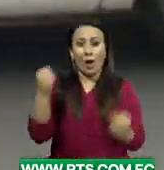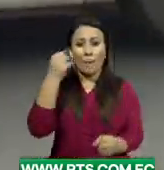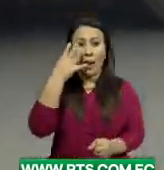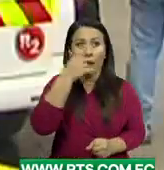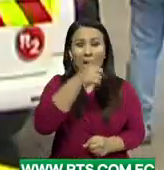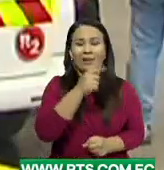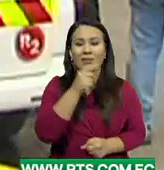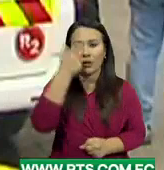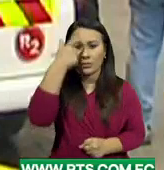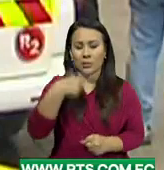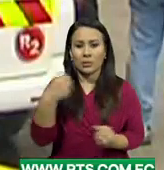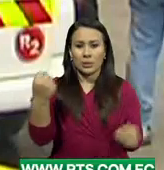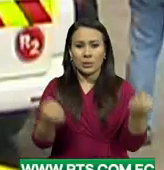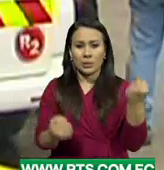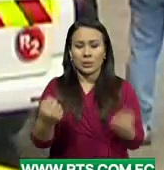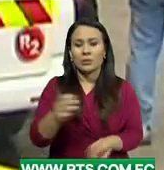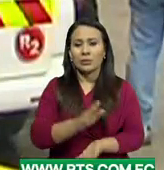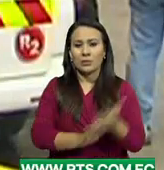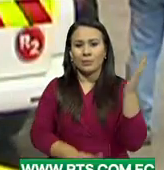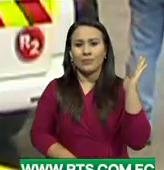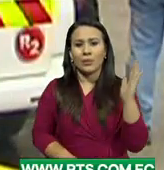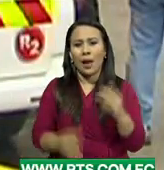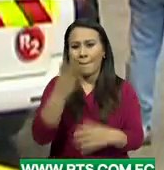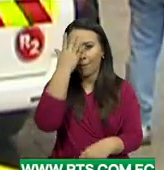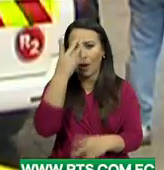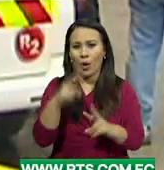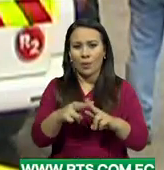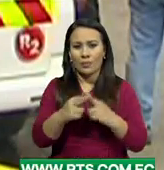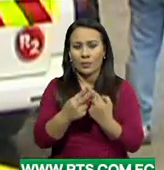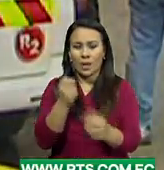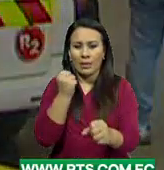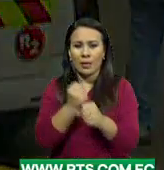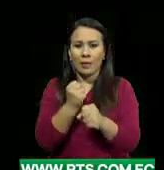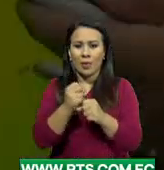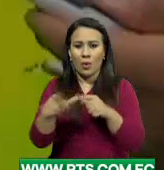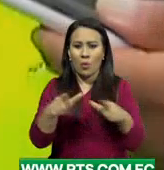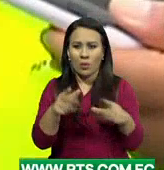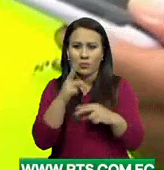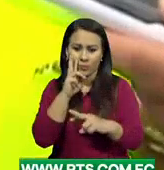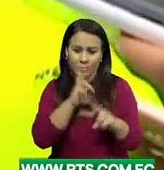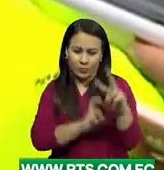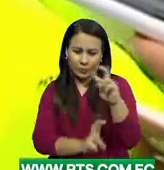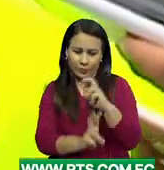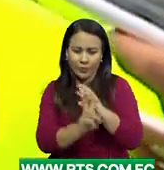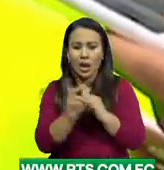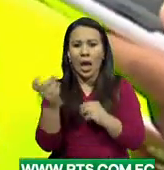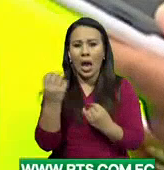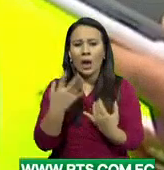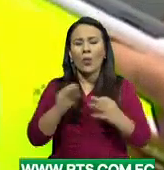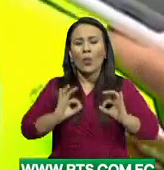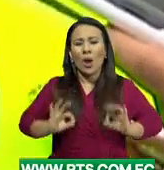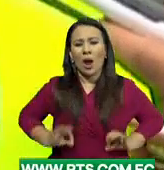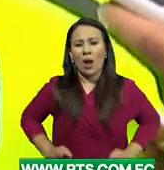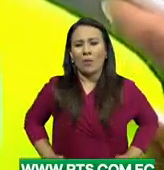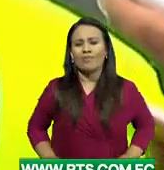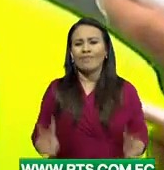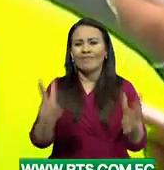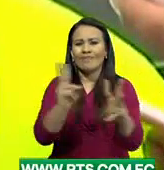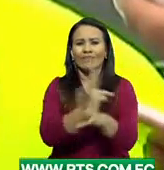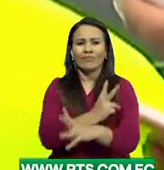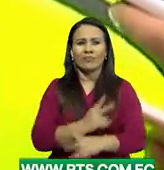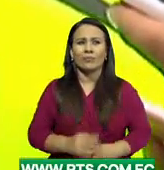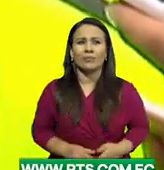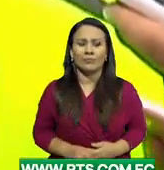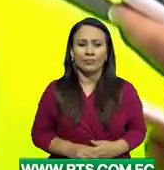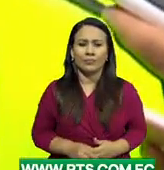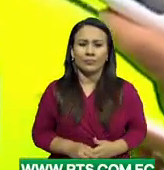cuyo conductor ya los esperaba listos para iniciar la partida de ese lugar. Los cuerpos presentan varios orificios por penetración